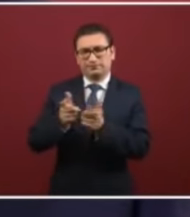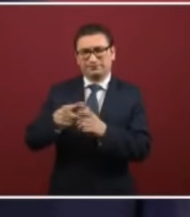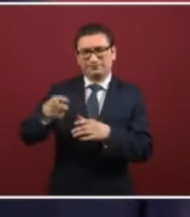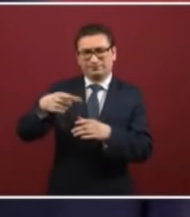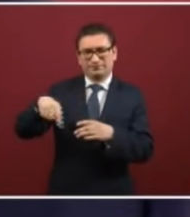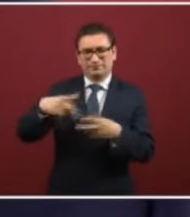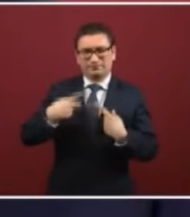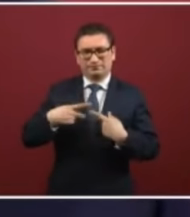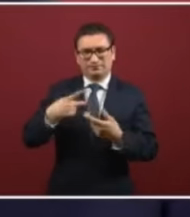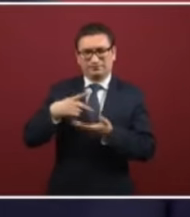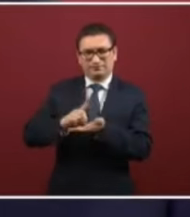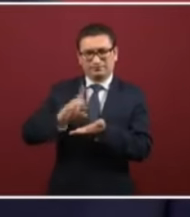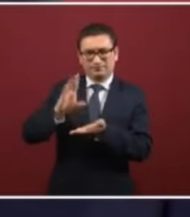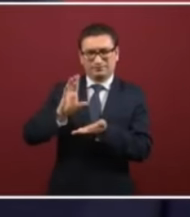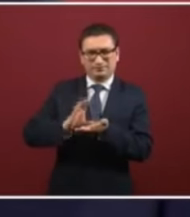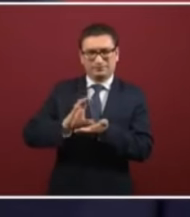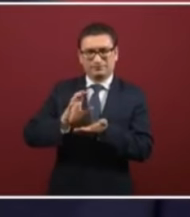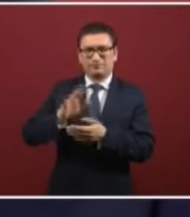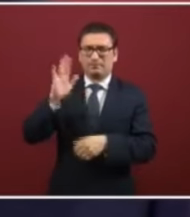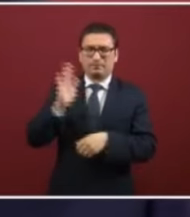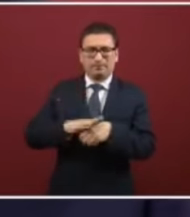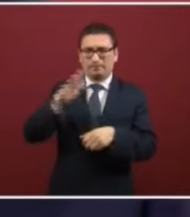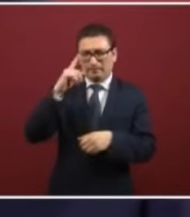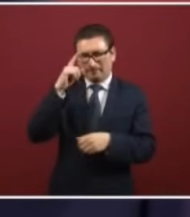difícil, tenemos que